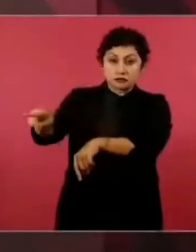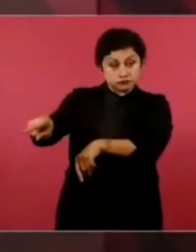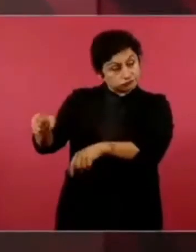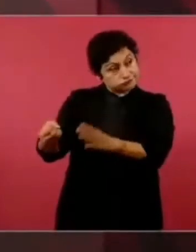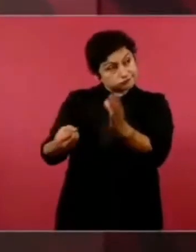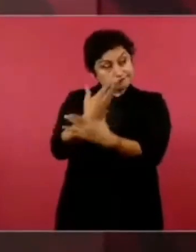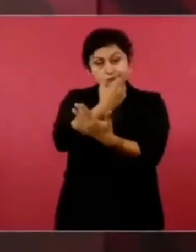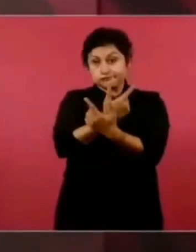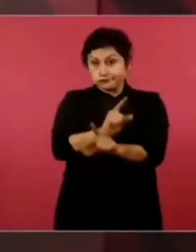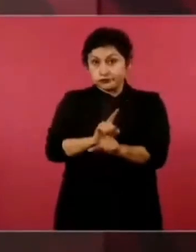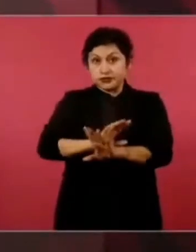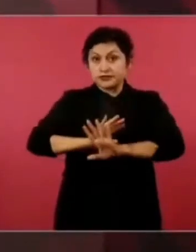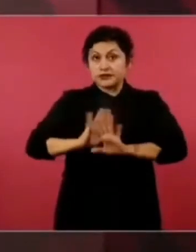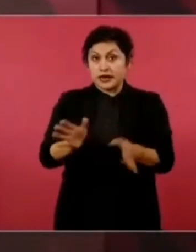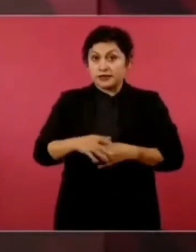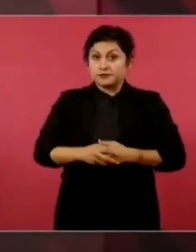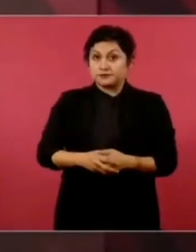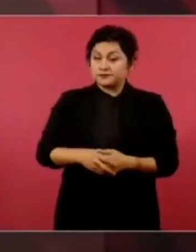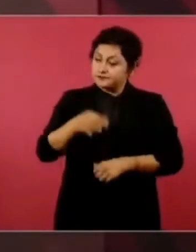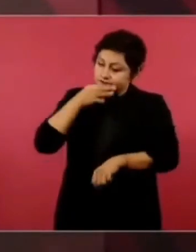Y como no salía,